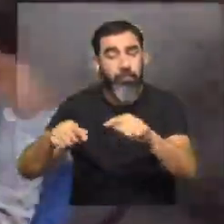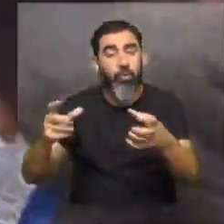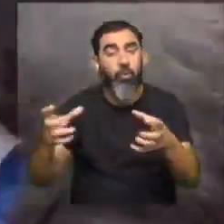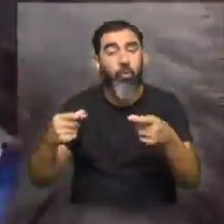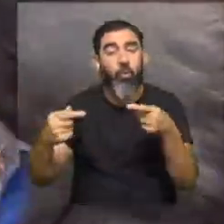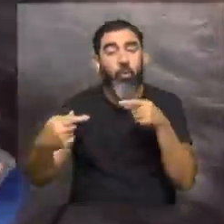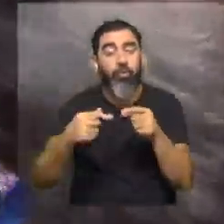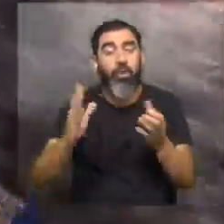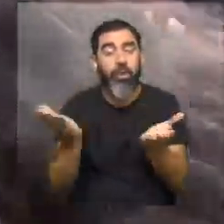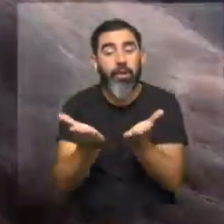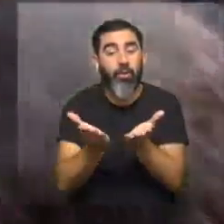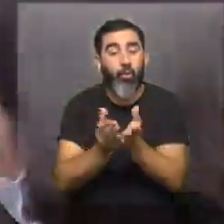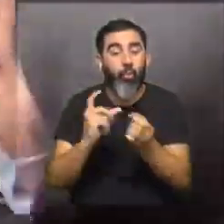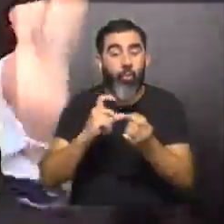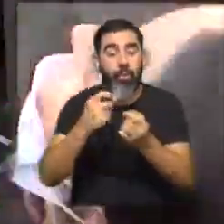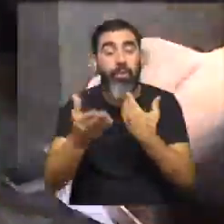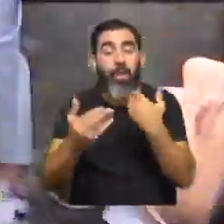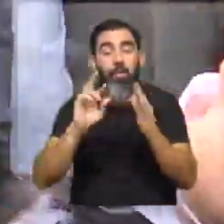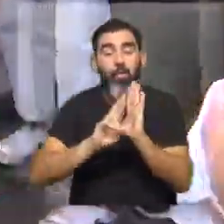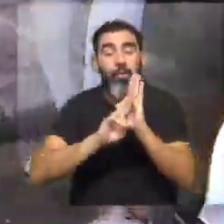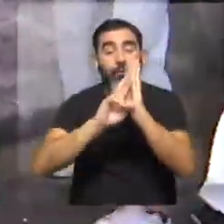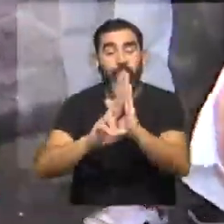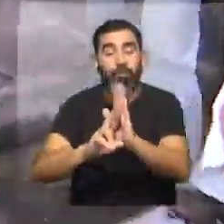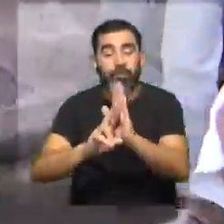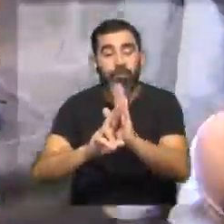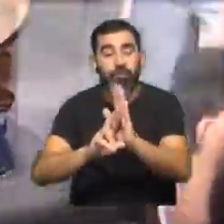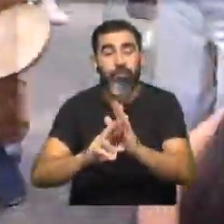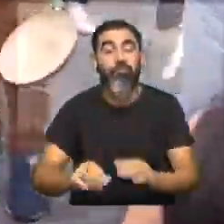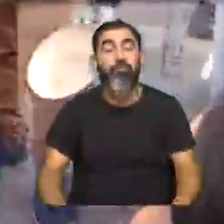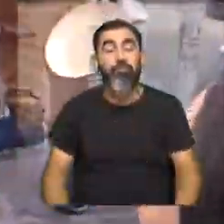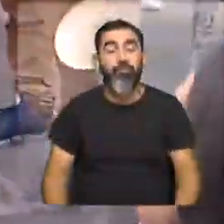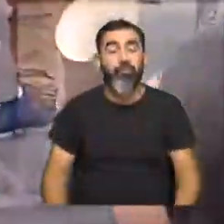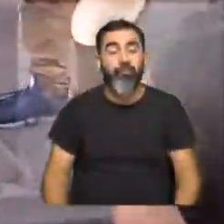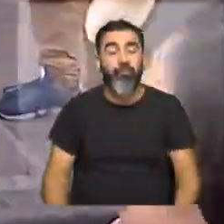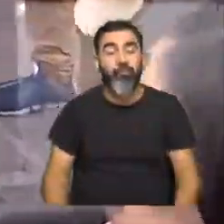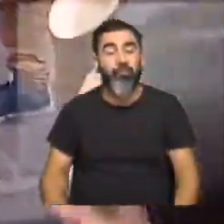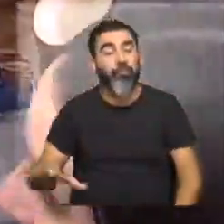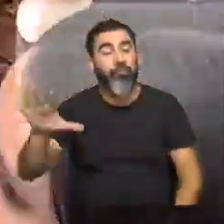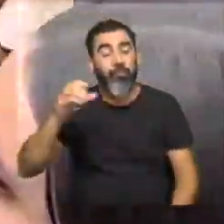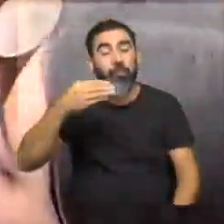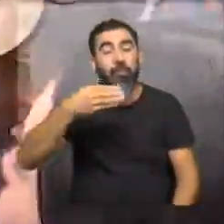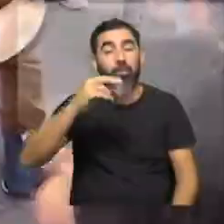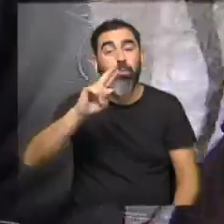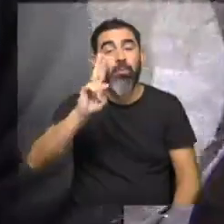movimiento estudiantil. Hablamos con referentes de ellos. Concretamente les propongo escuchar a Bruno